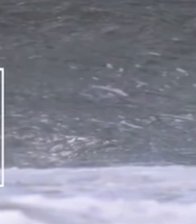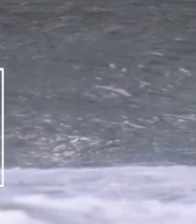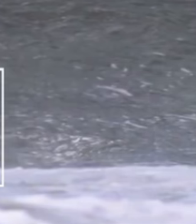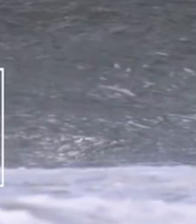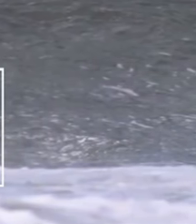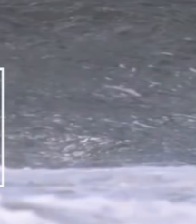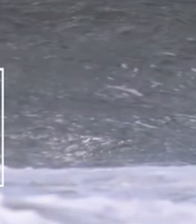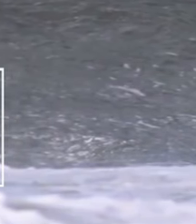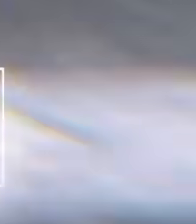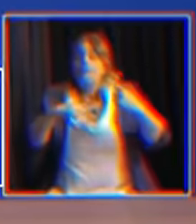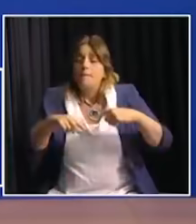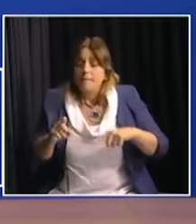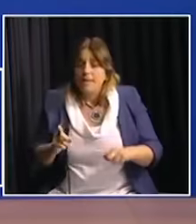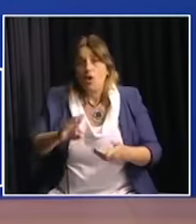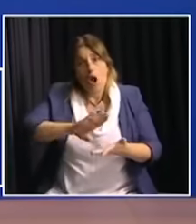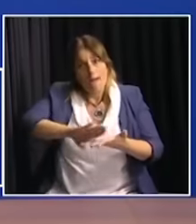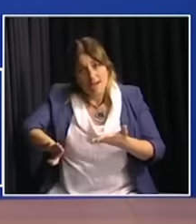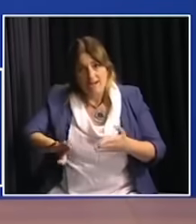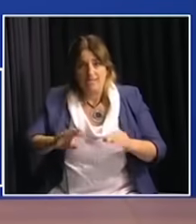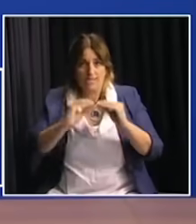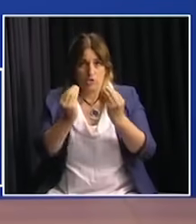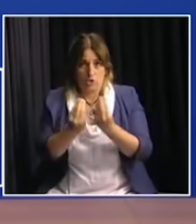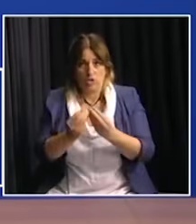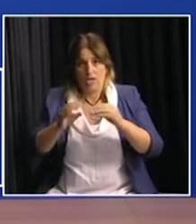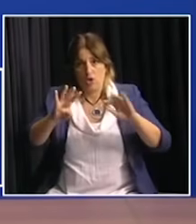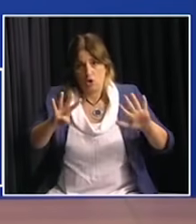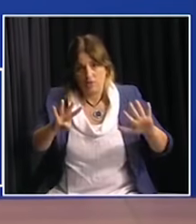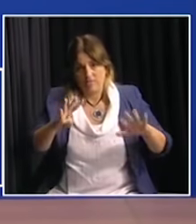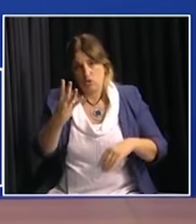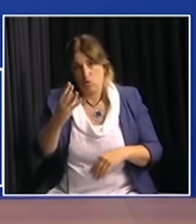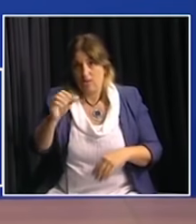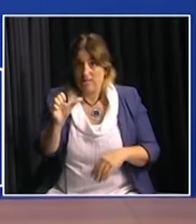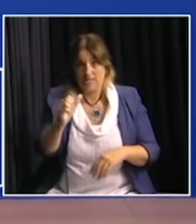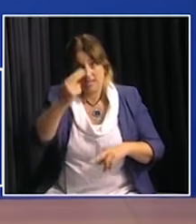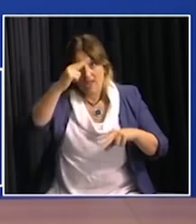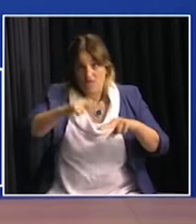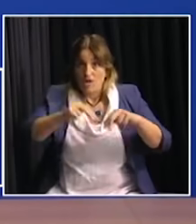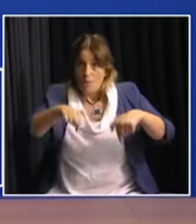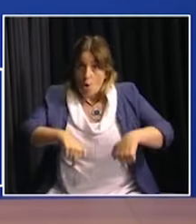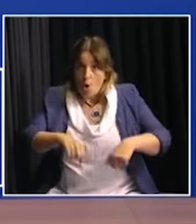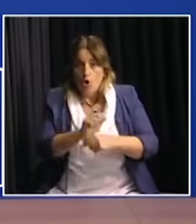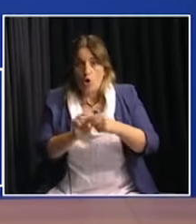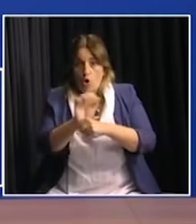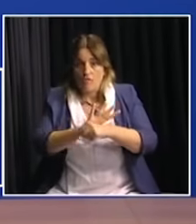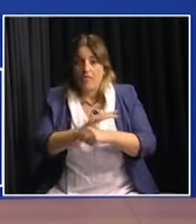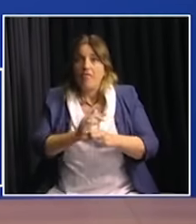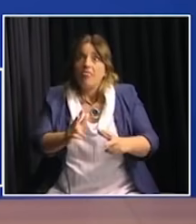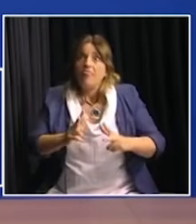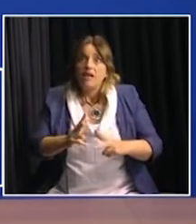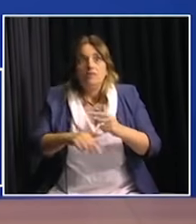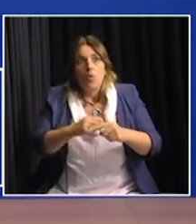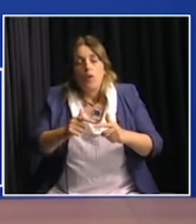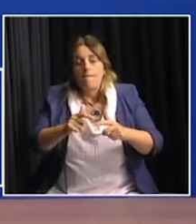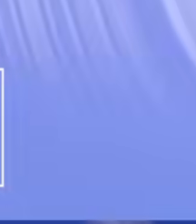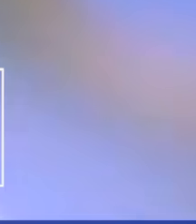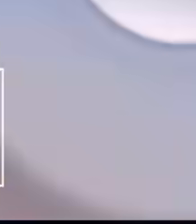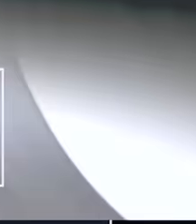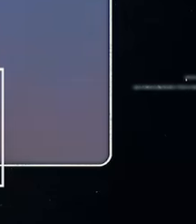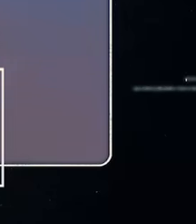en redes sociales. Los 946 casos de hoy hablan de un crecimiento del